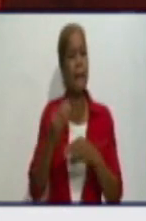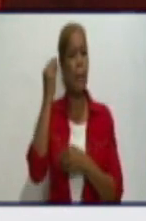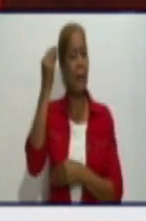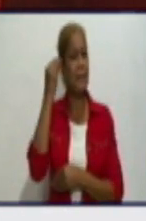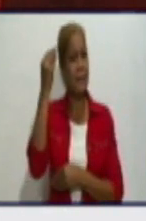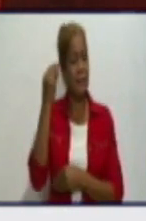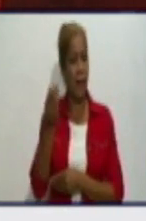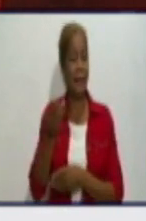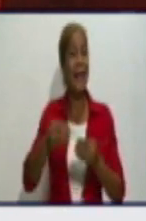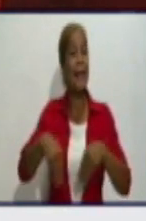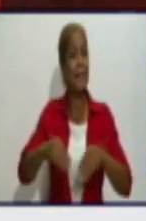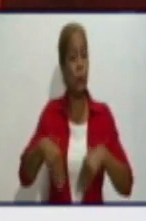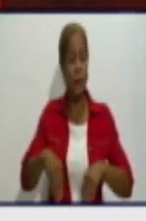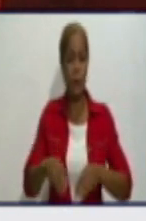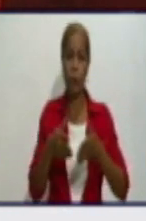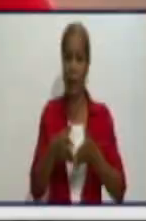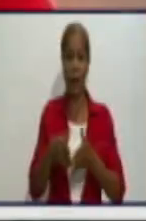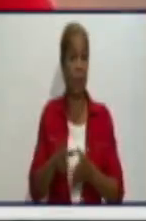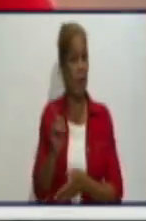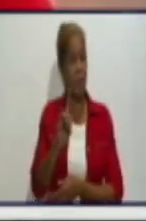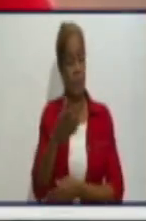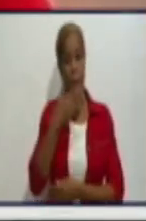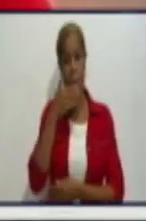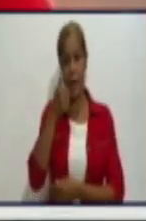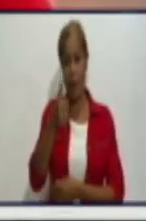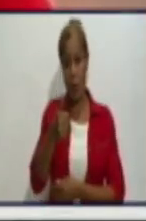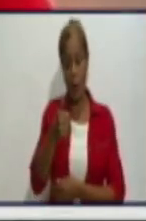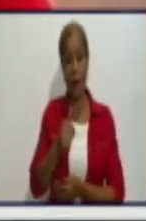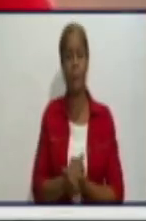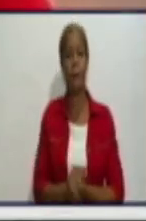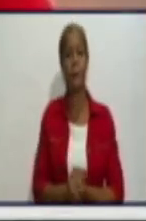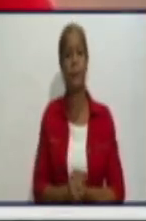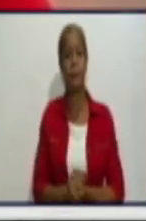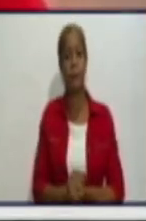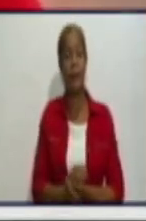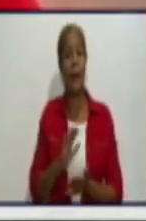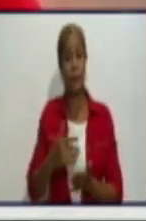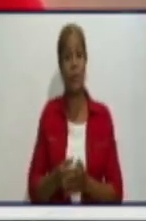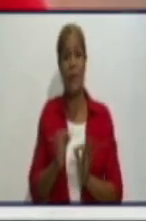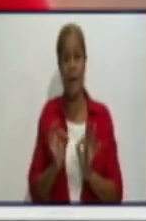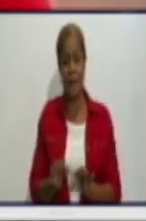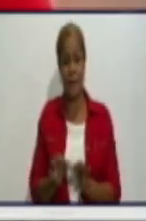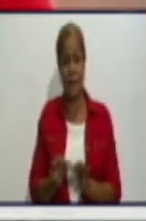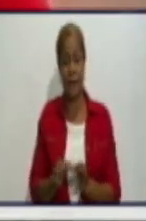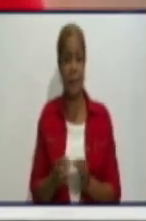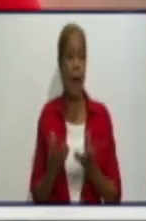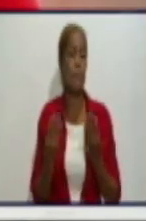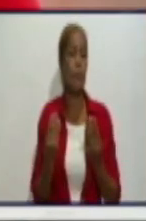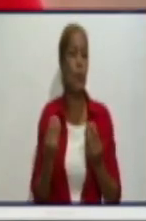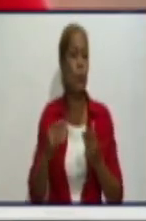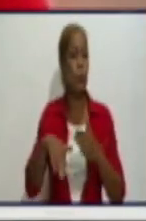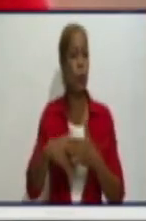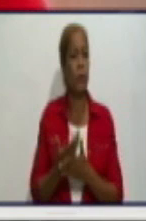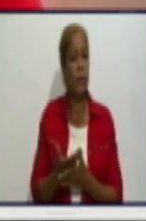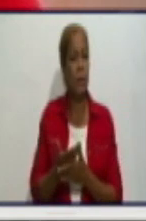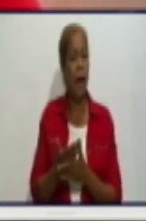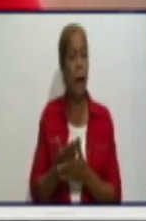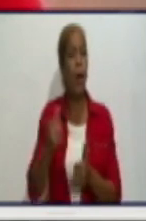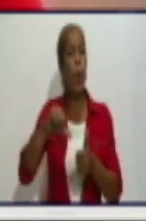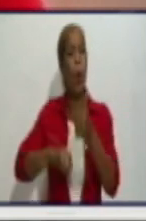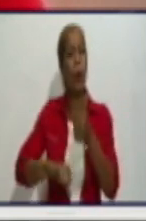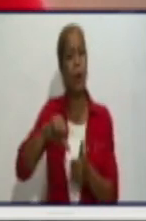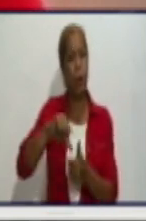no mejora es así así es y el hecho de que llevamos varios días comportándonos con unas